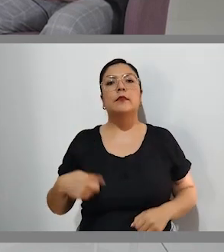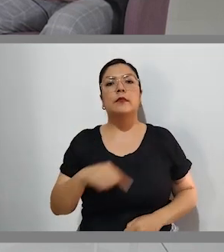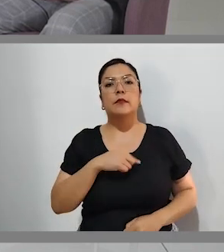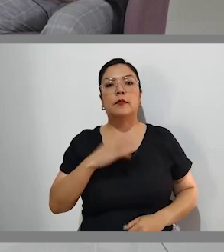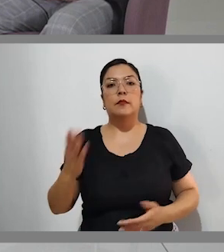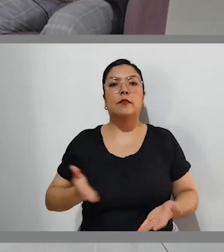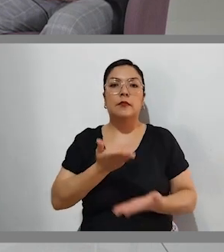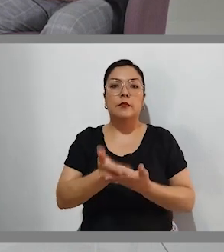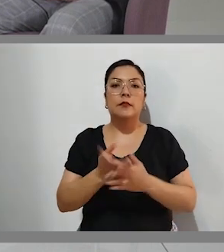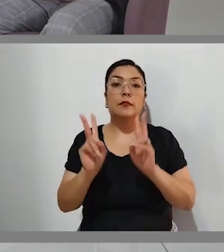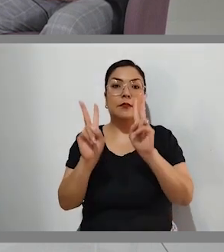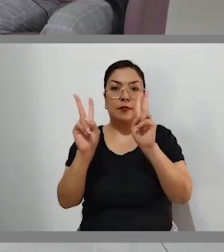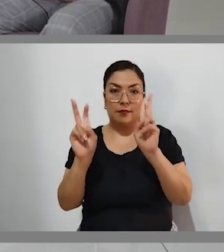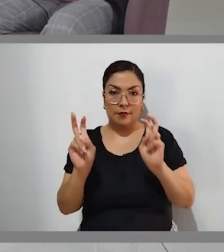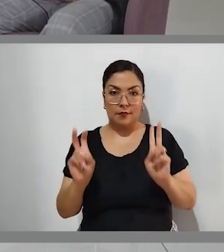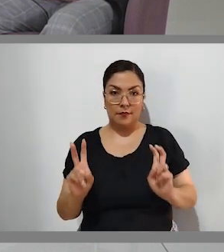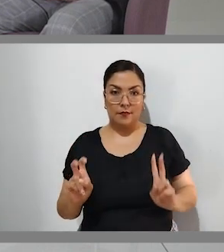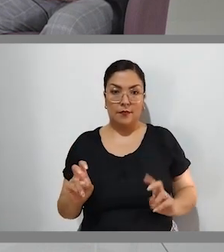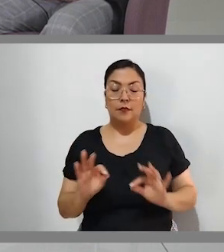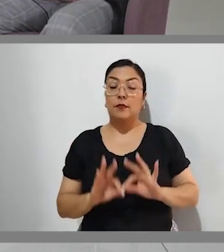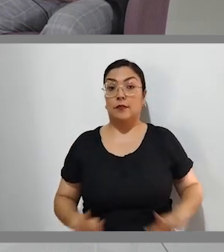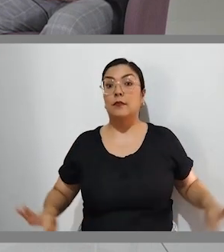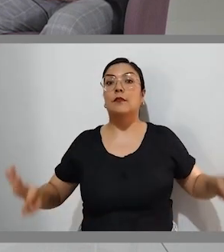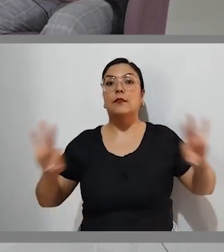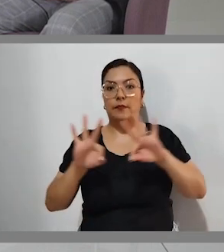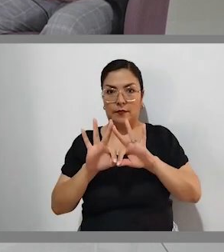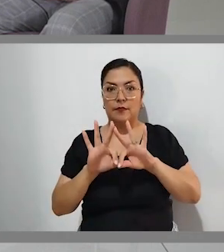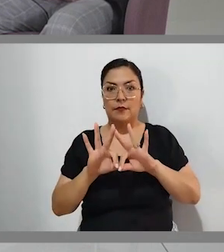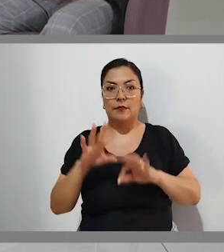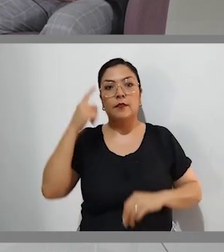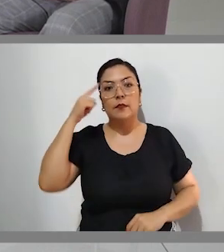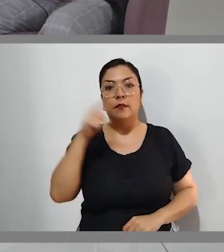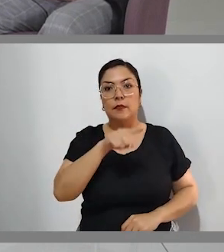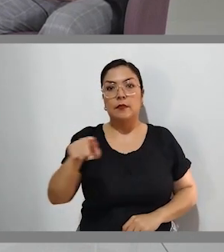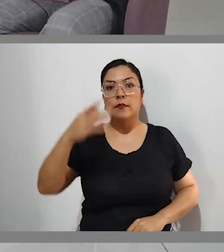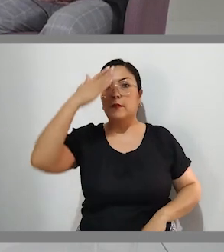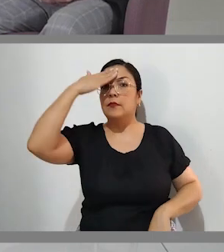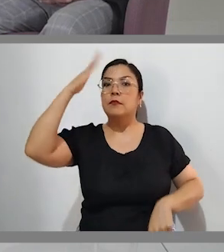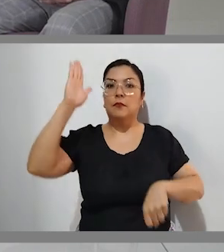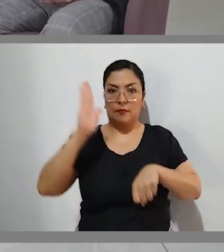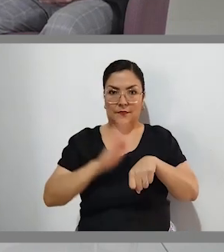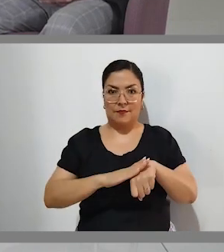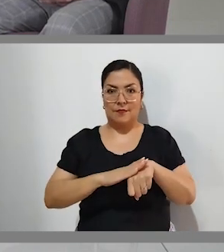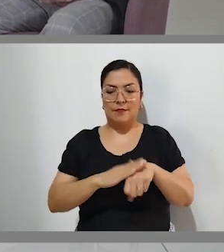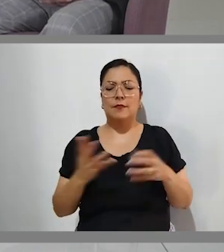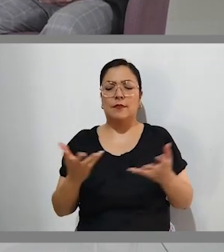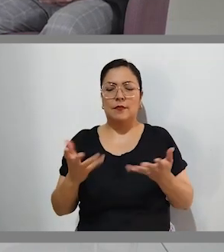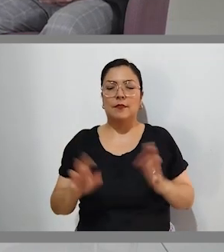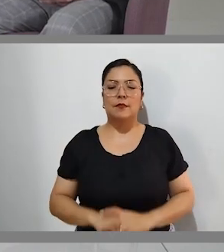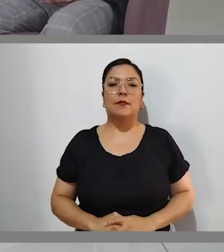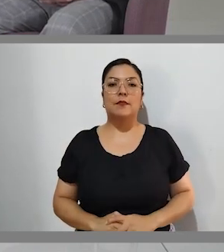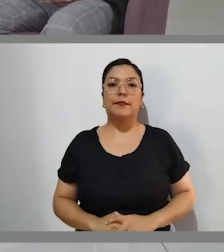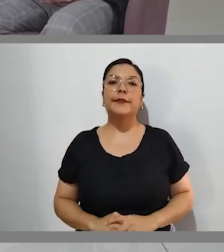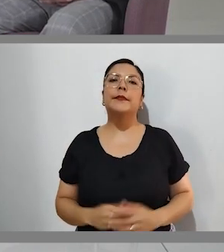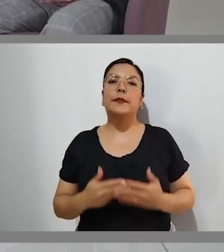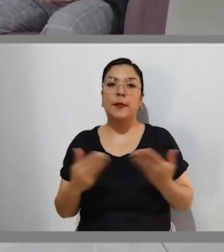aquellos temas que estimamos son relevantes para que ustedes sepan del quehacer institucional y por tanto vamos a empezar a platicar